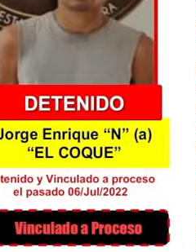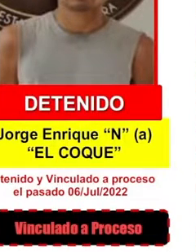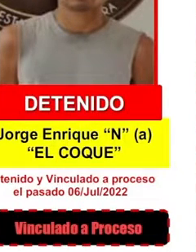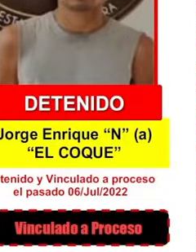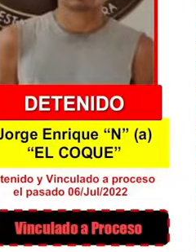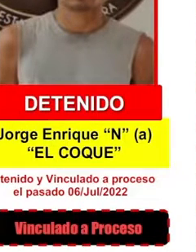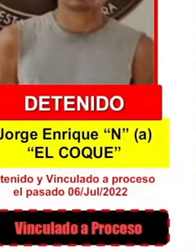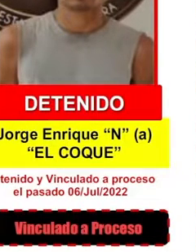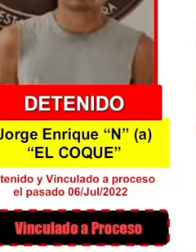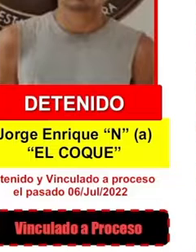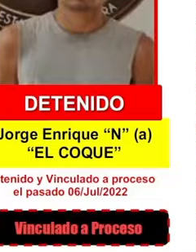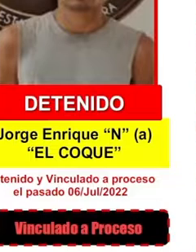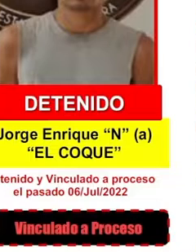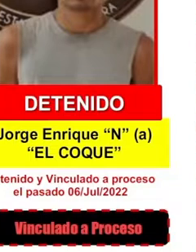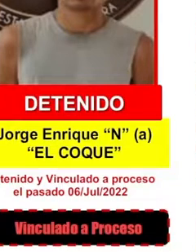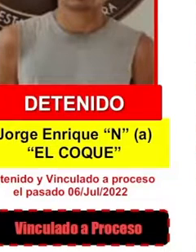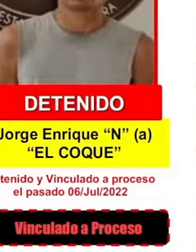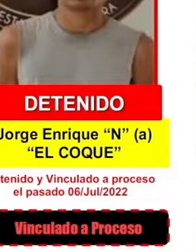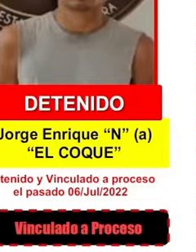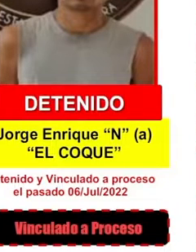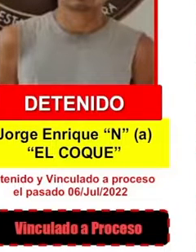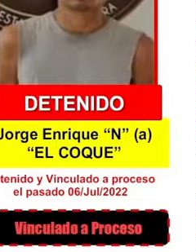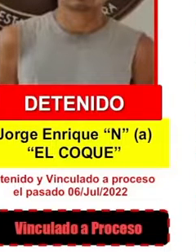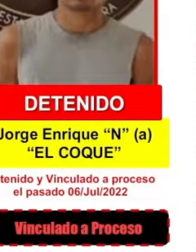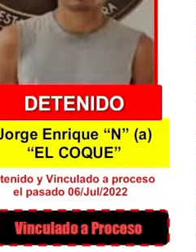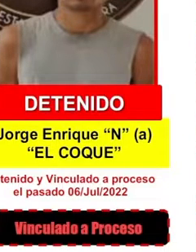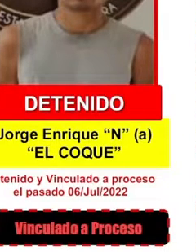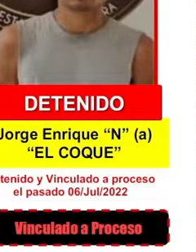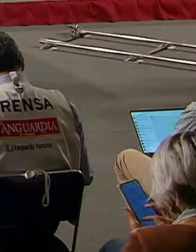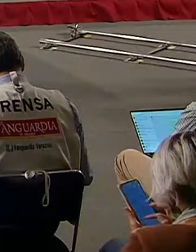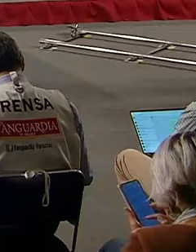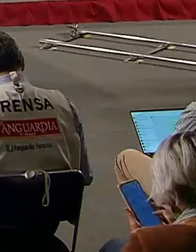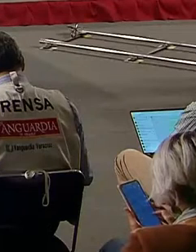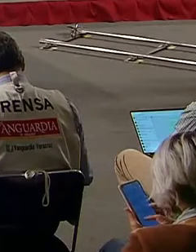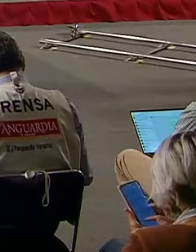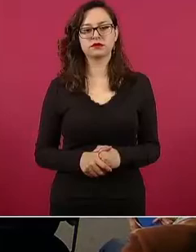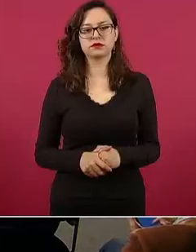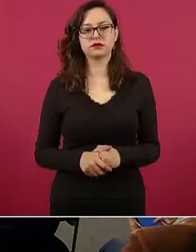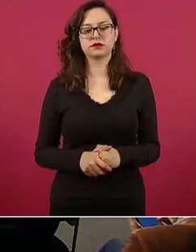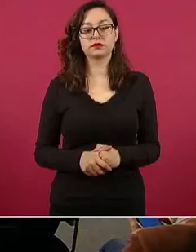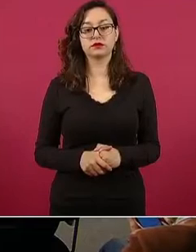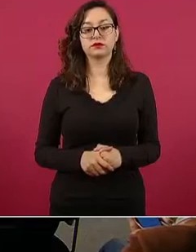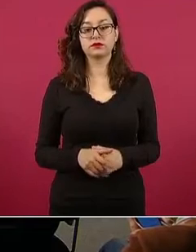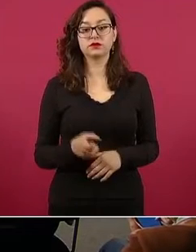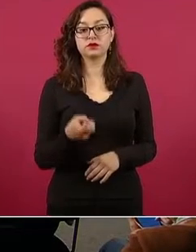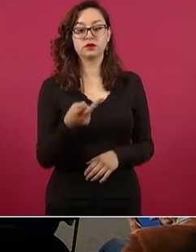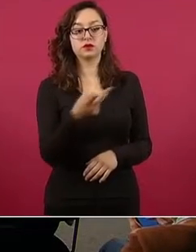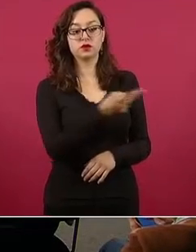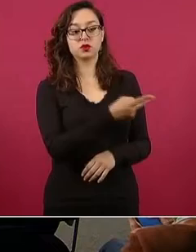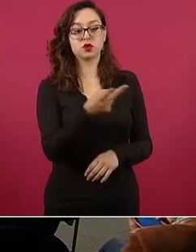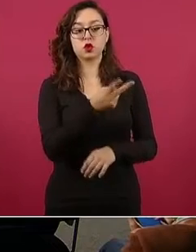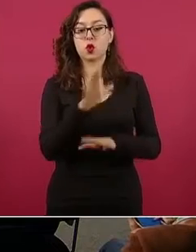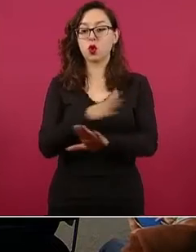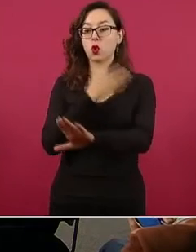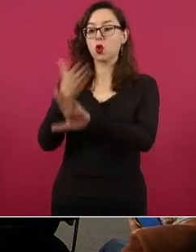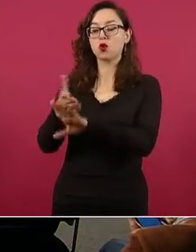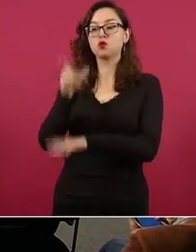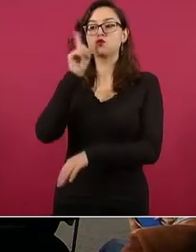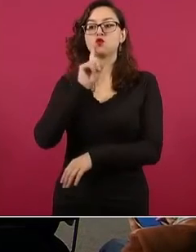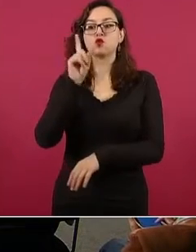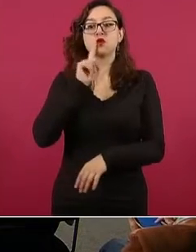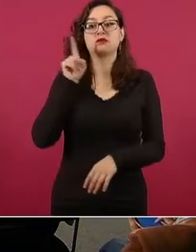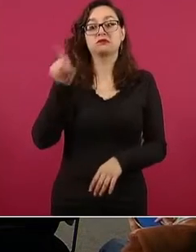ejercieron violencia física en contra de María de Jesús, de 19 años de edad y con 20 semanas de gestación,